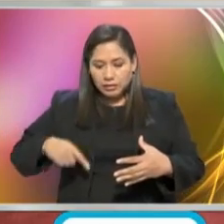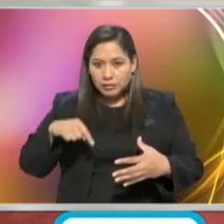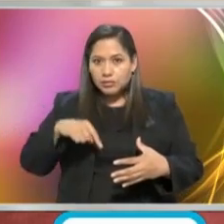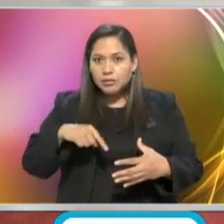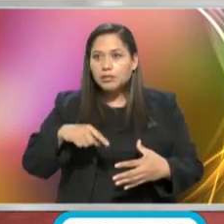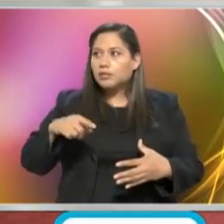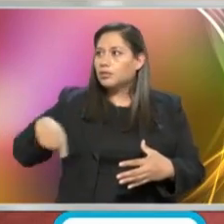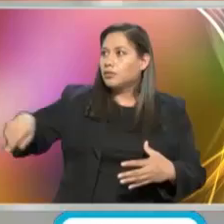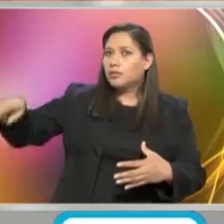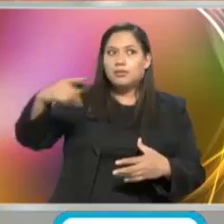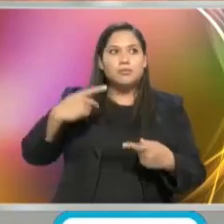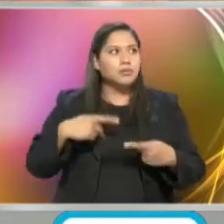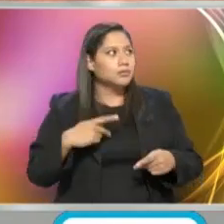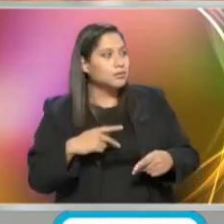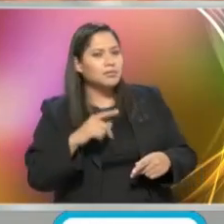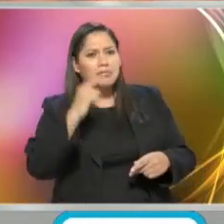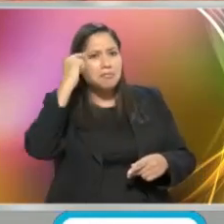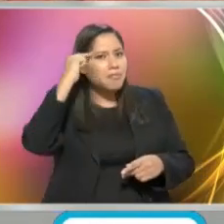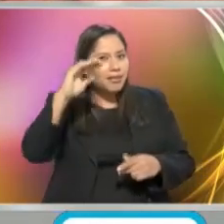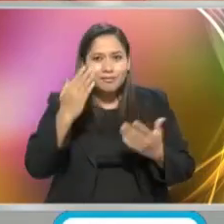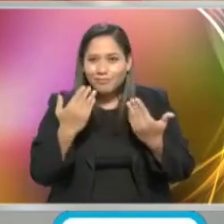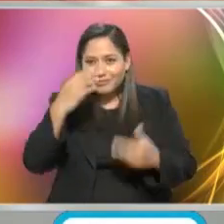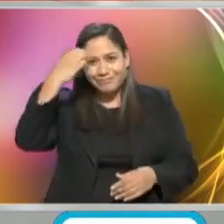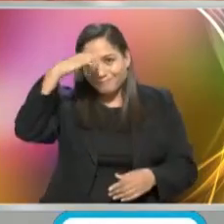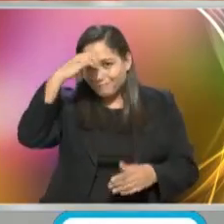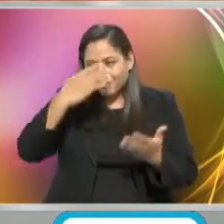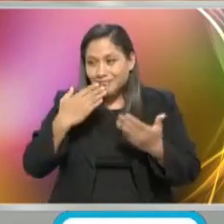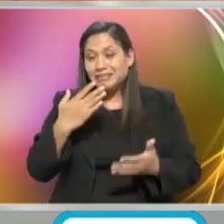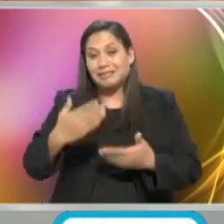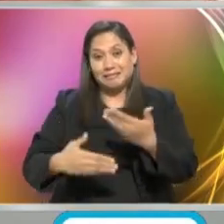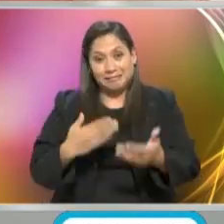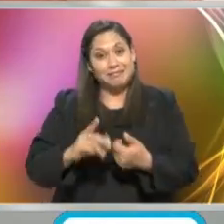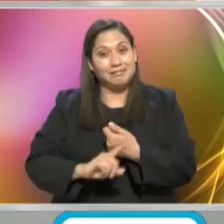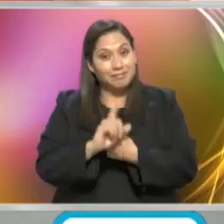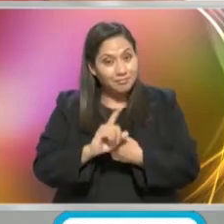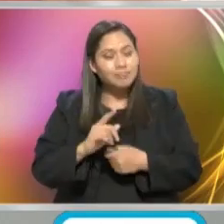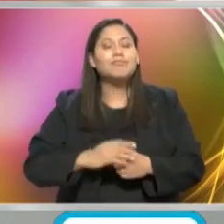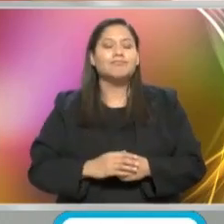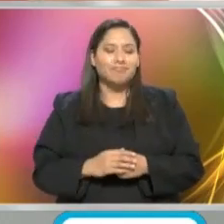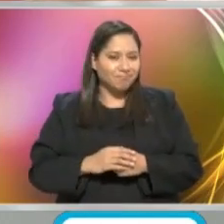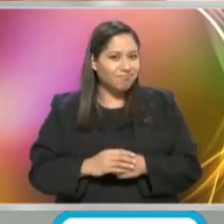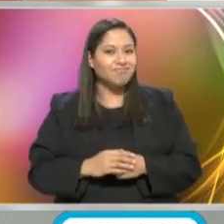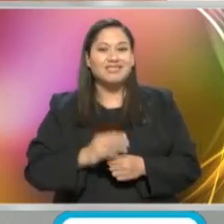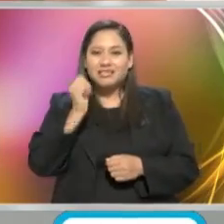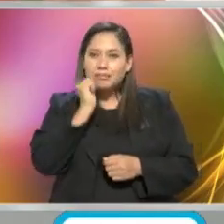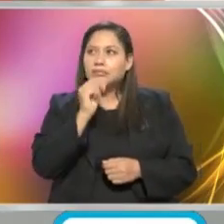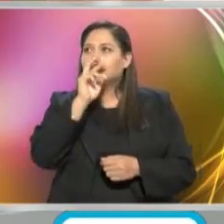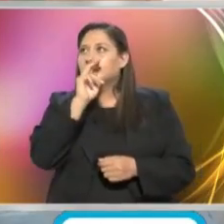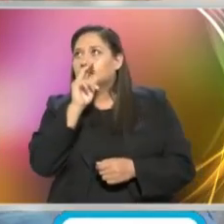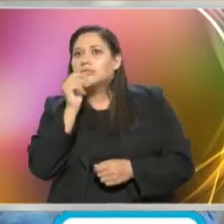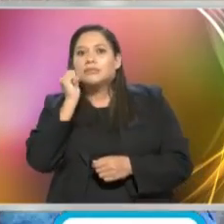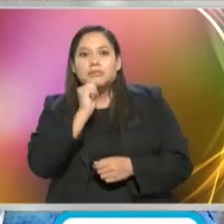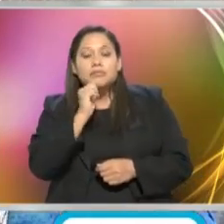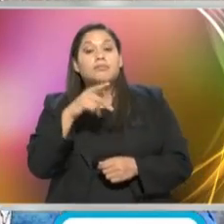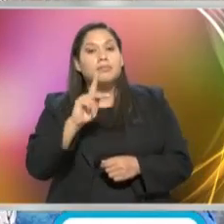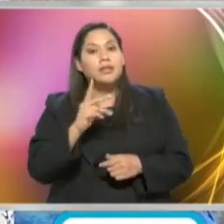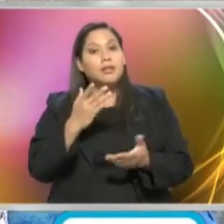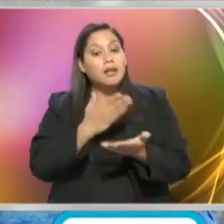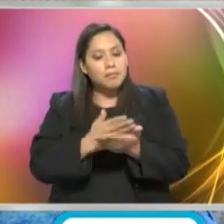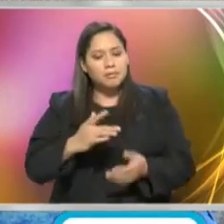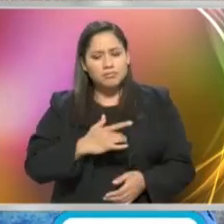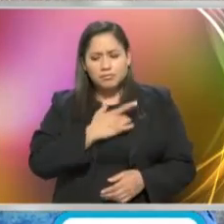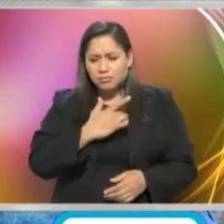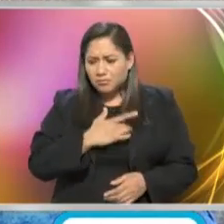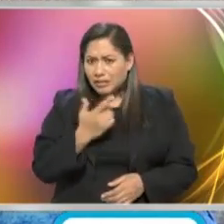implicaciones sociales. Donde hay mucha inmadurez, puede ¿no? llevar como consecuencia, ¿no? Exacto, o sea, lo que dice, siempre hay inquietudes, Exacto. pero ahora si además